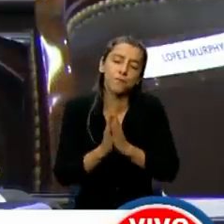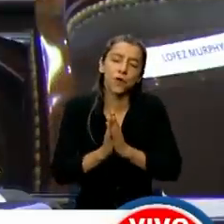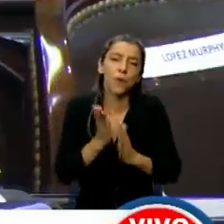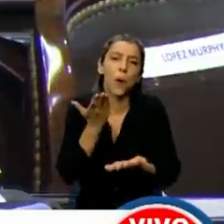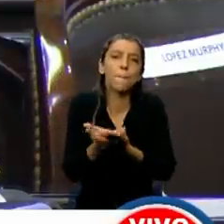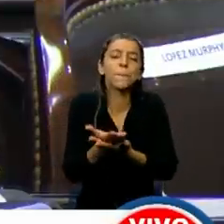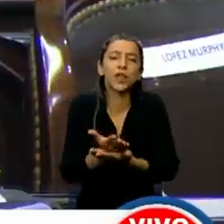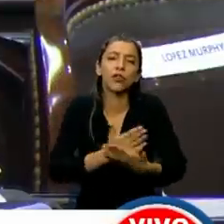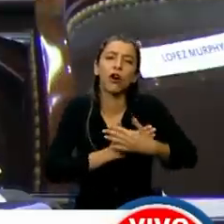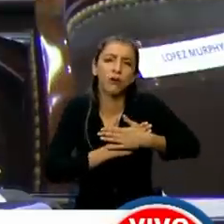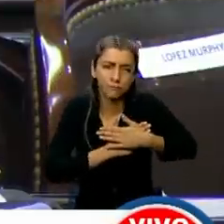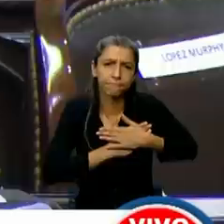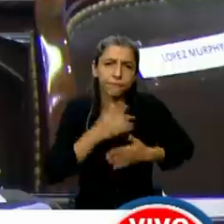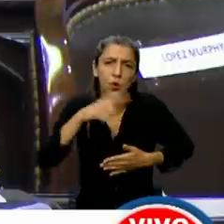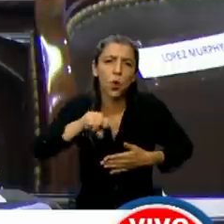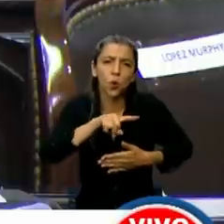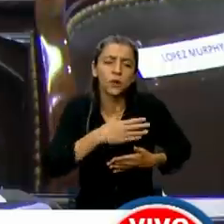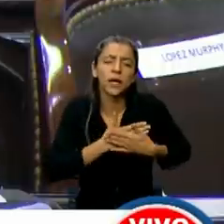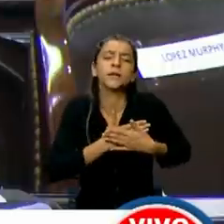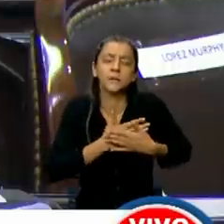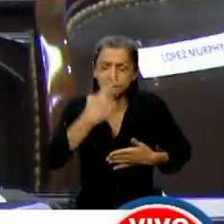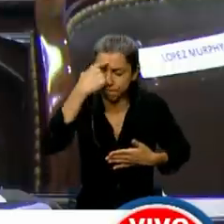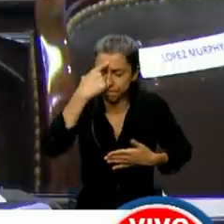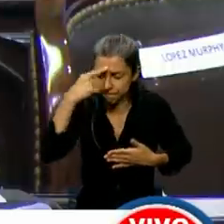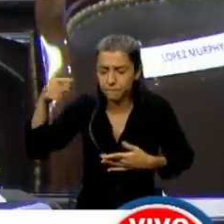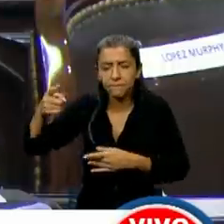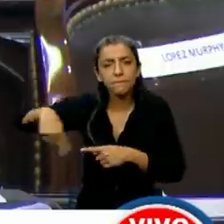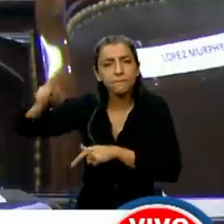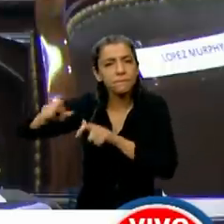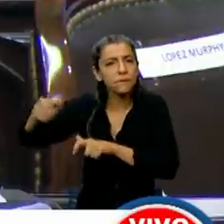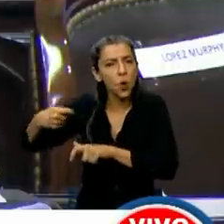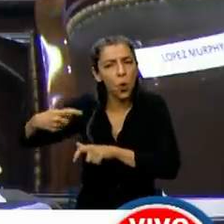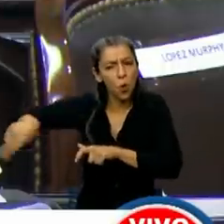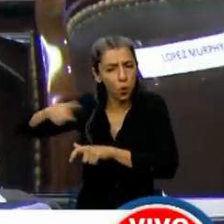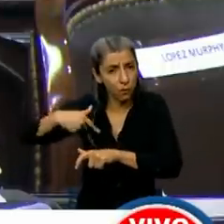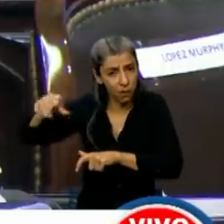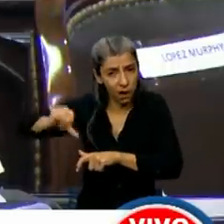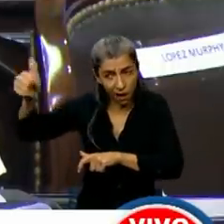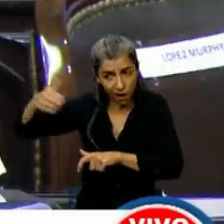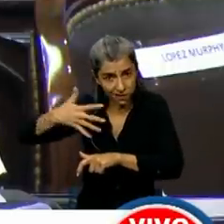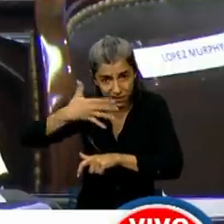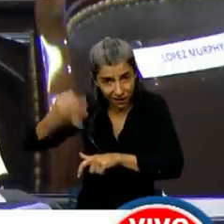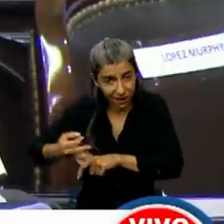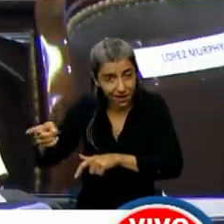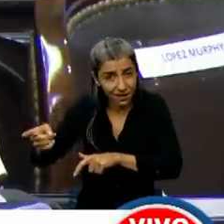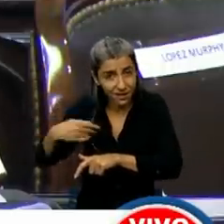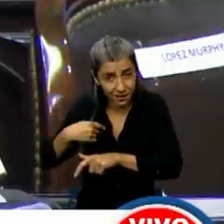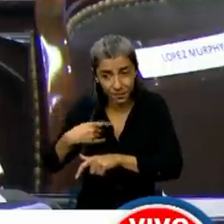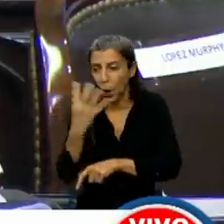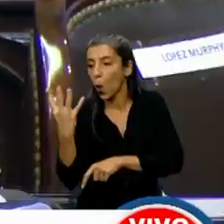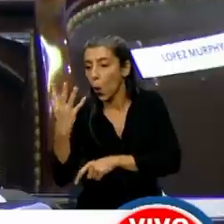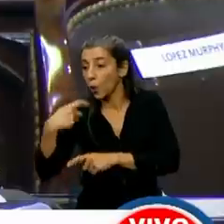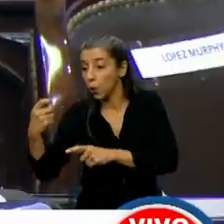qué si los jubilados han ganado 3 de cada 4 jubilados en la argentina